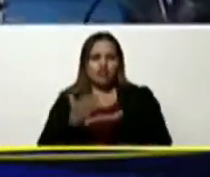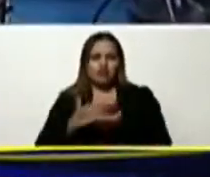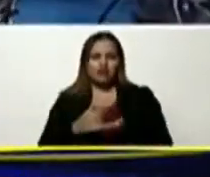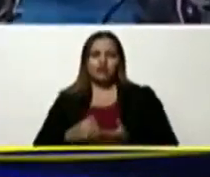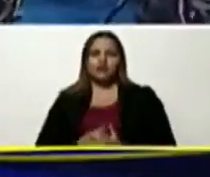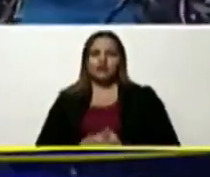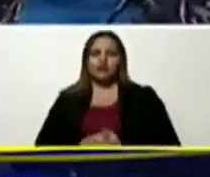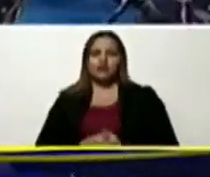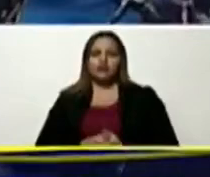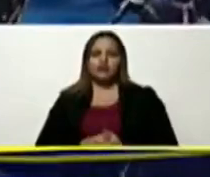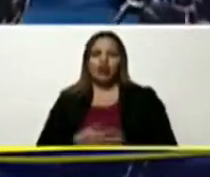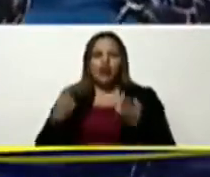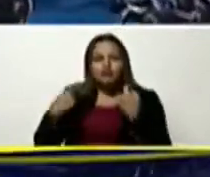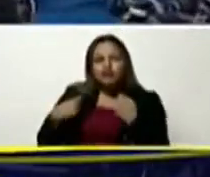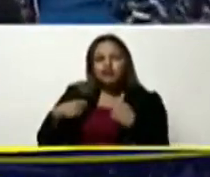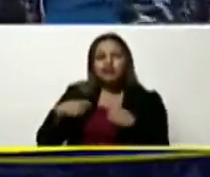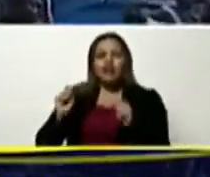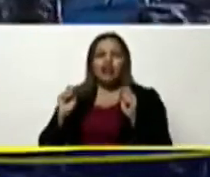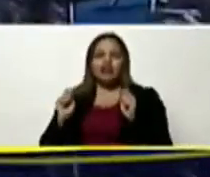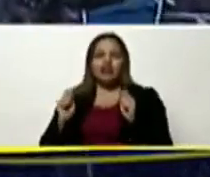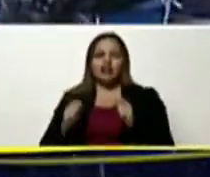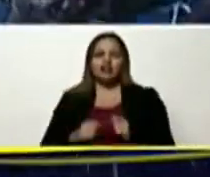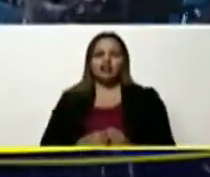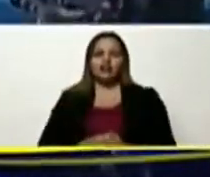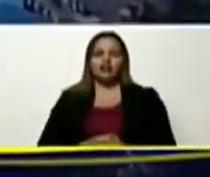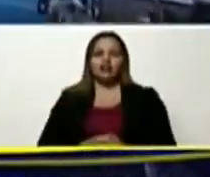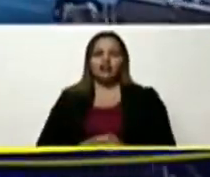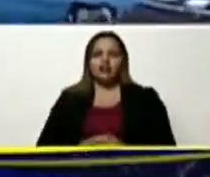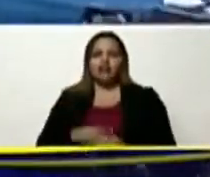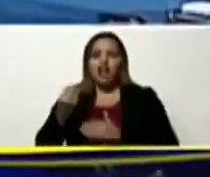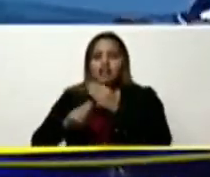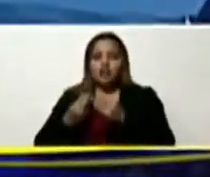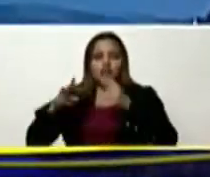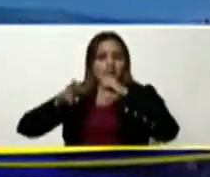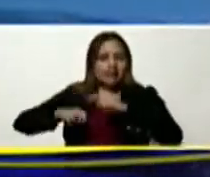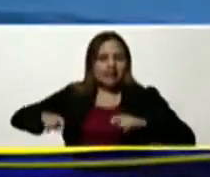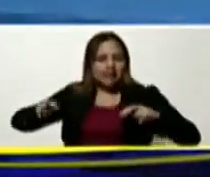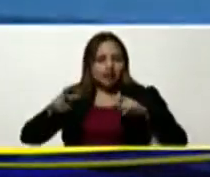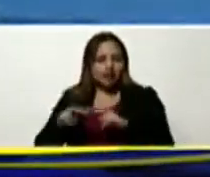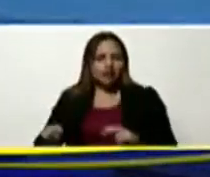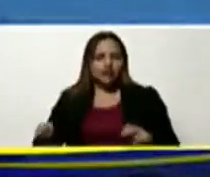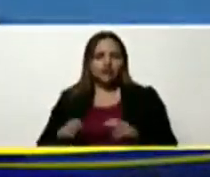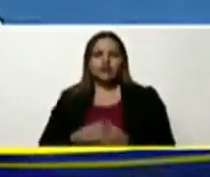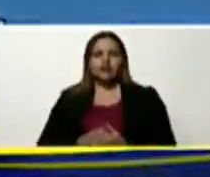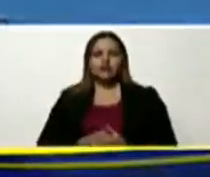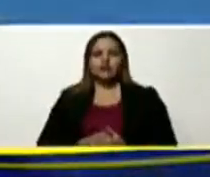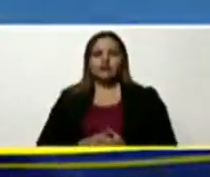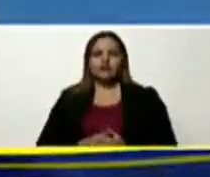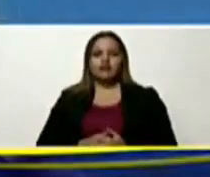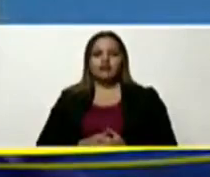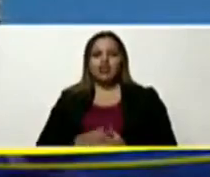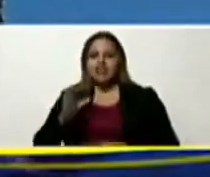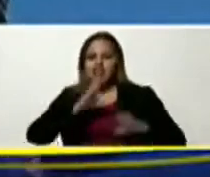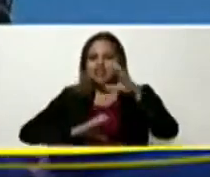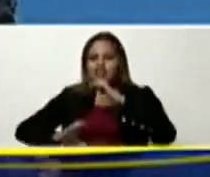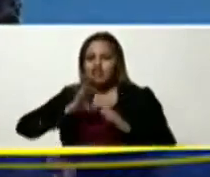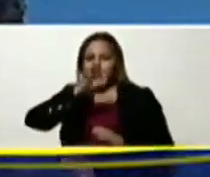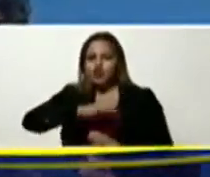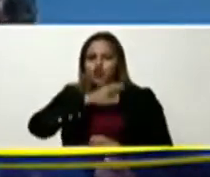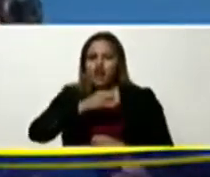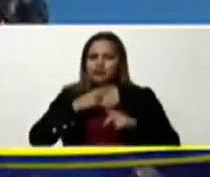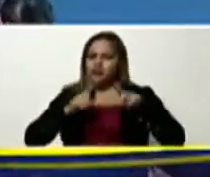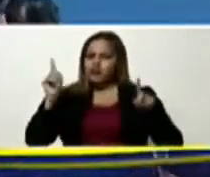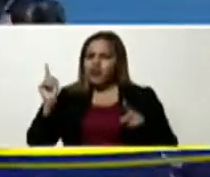que trata a la vez de ser una investigación de ciencias sociales, pero